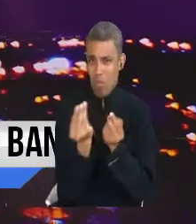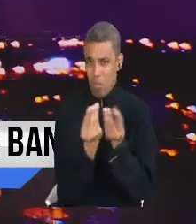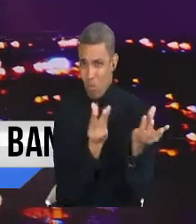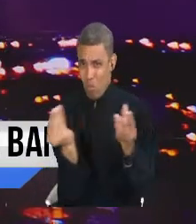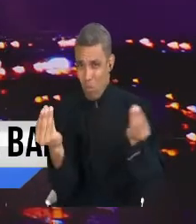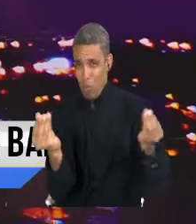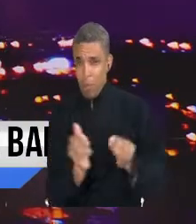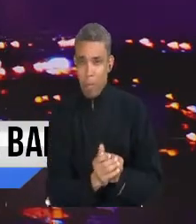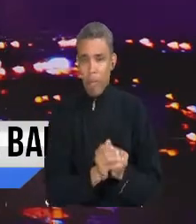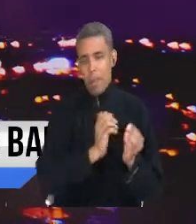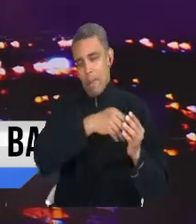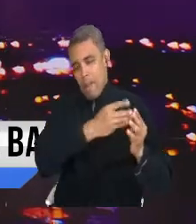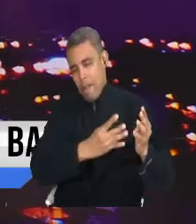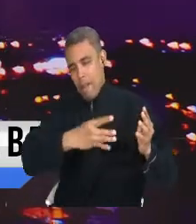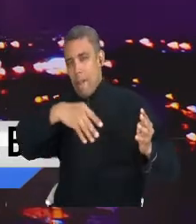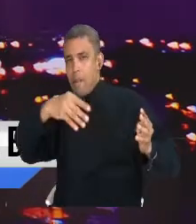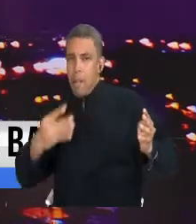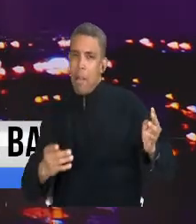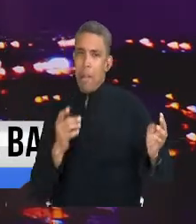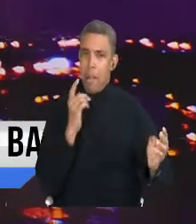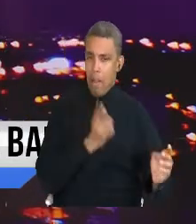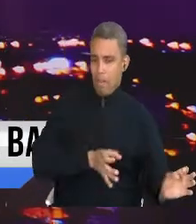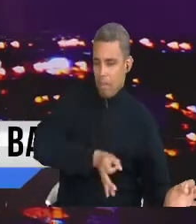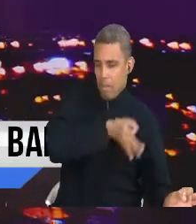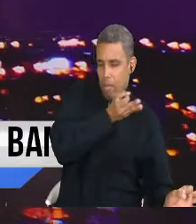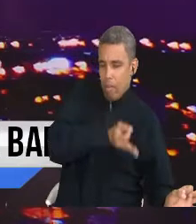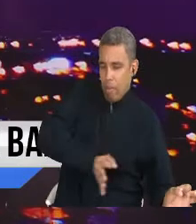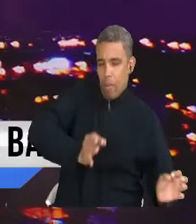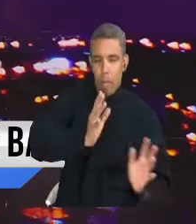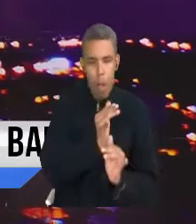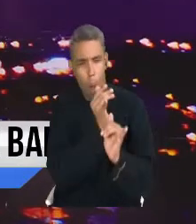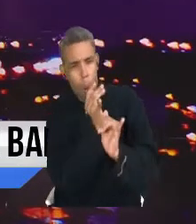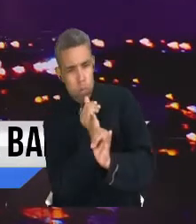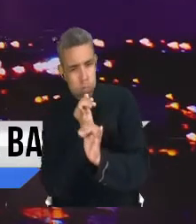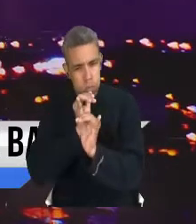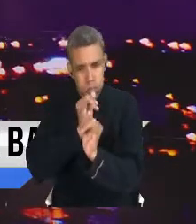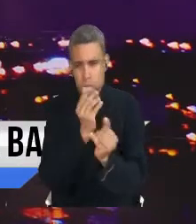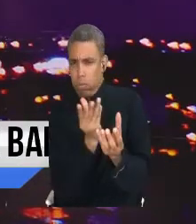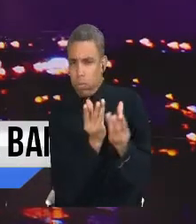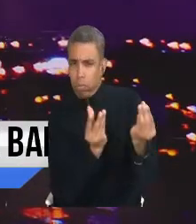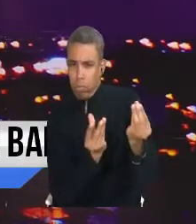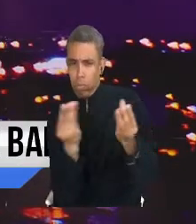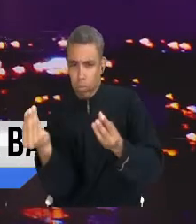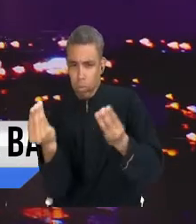la letra, que pues también tiene un peso importante, porque además